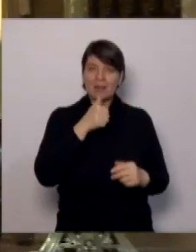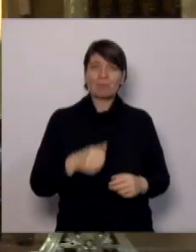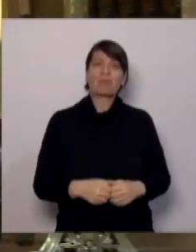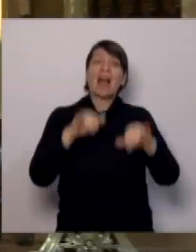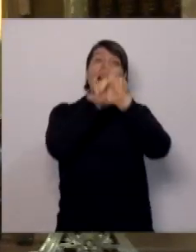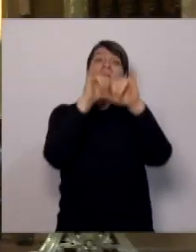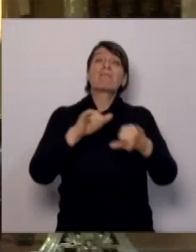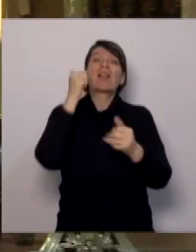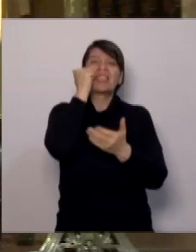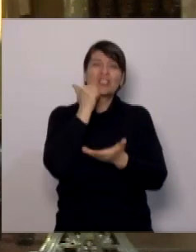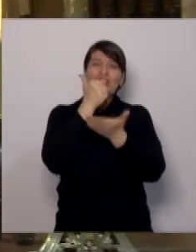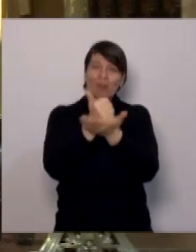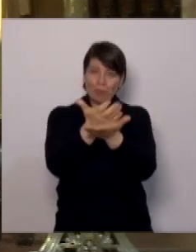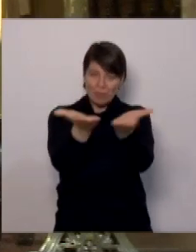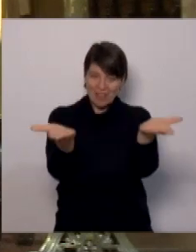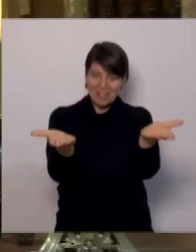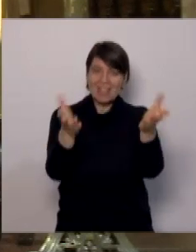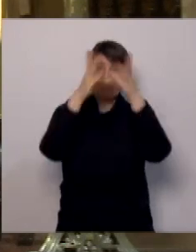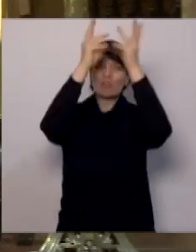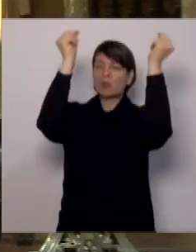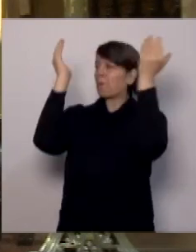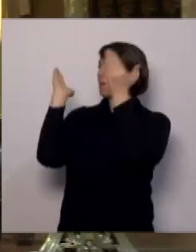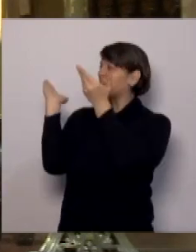paz del Señor esté siempre con ustedes.